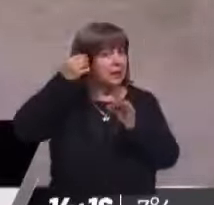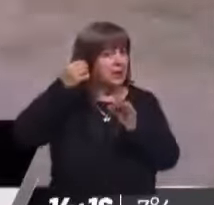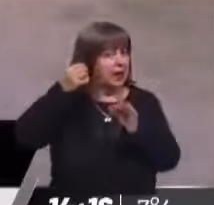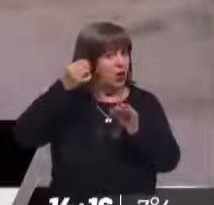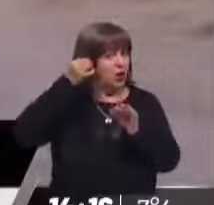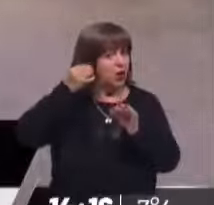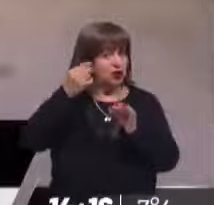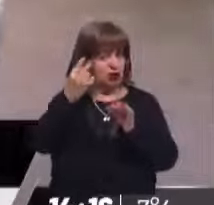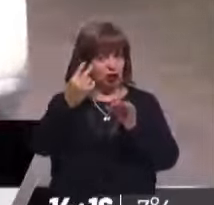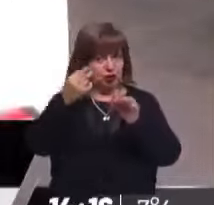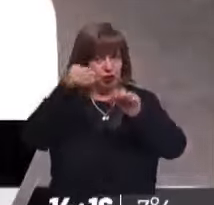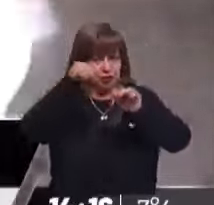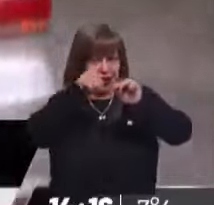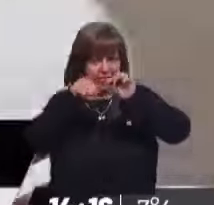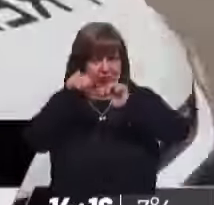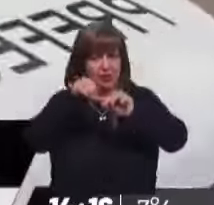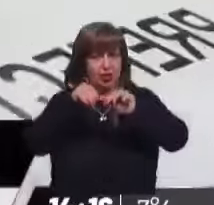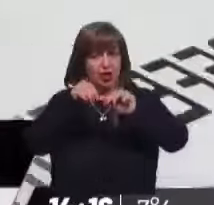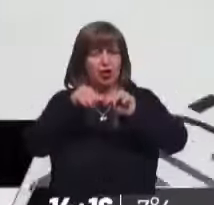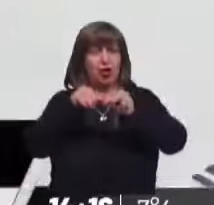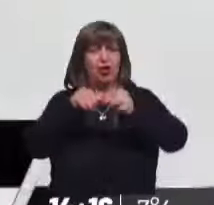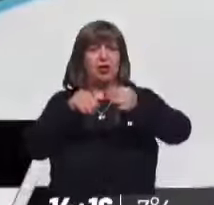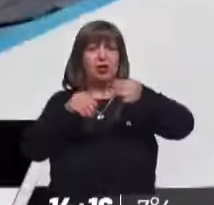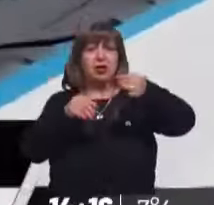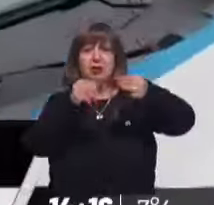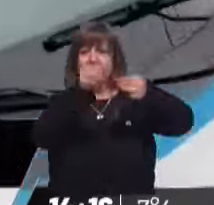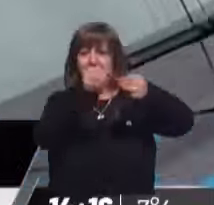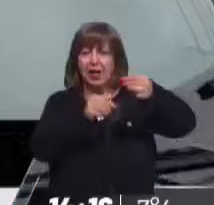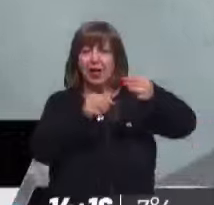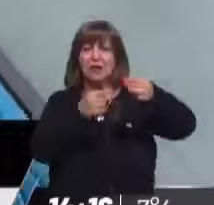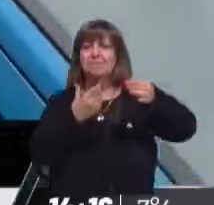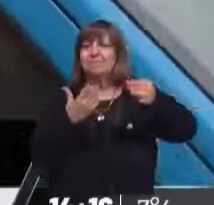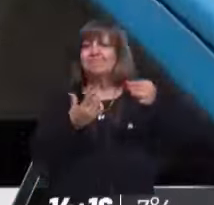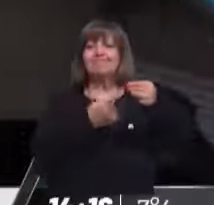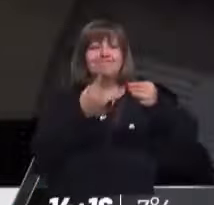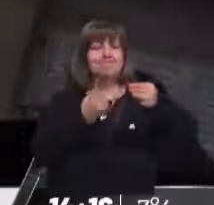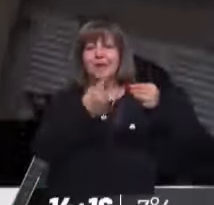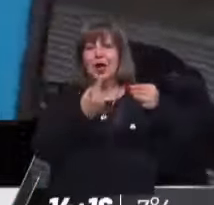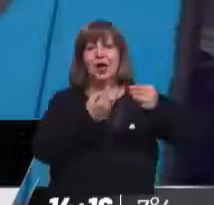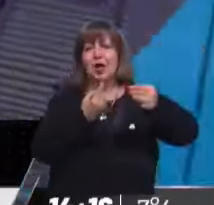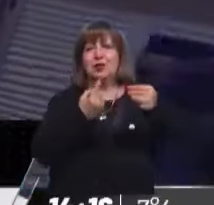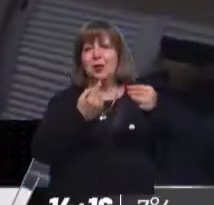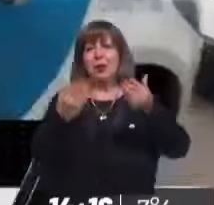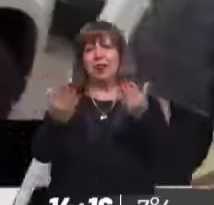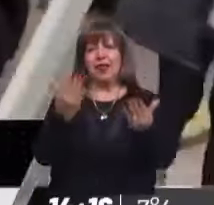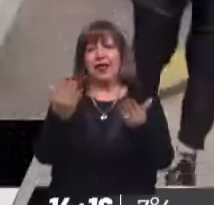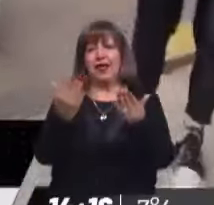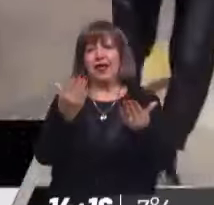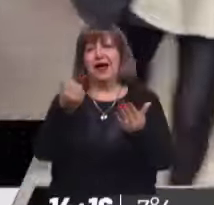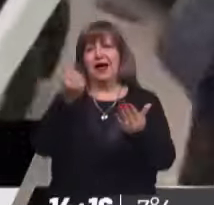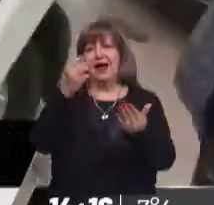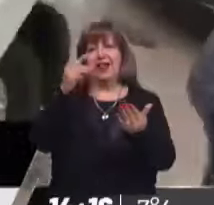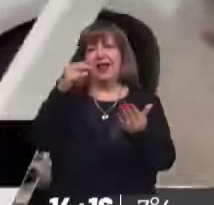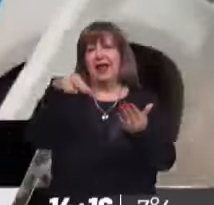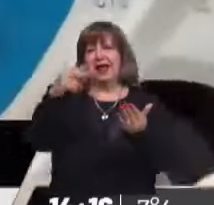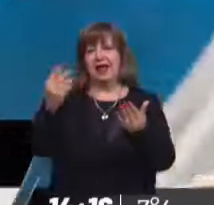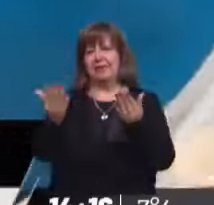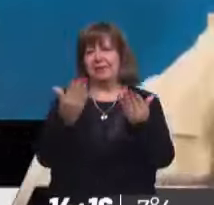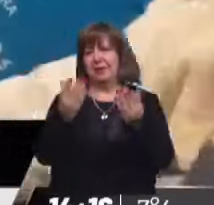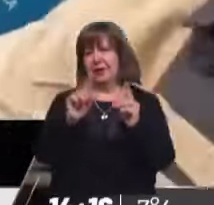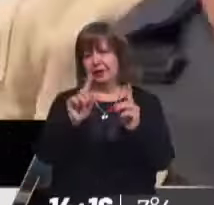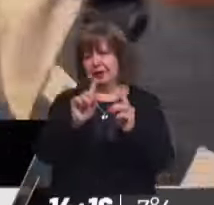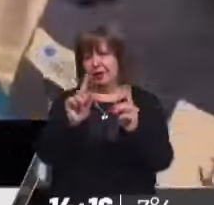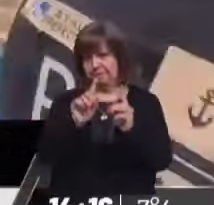el interior del vehículo, en cambio, fueron considerados no aptos para cotejo, es decir, no se los va